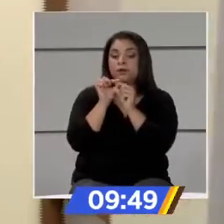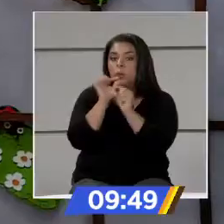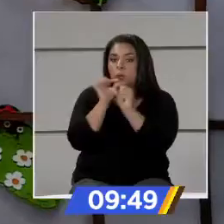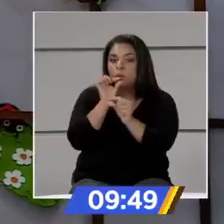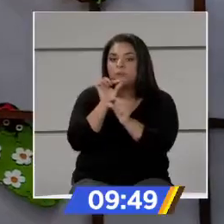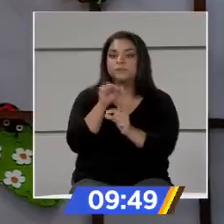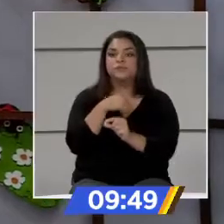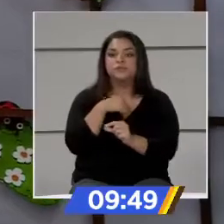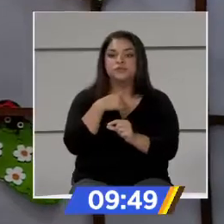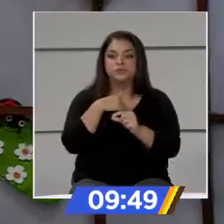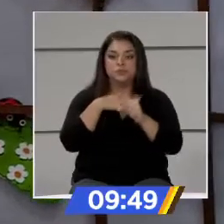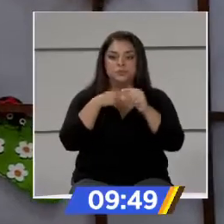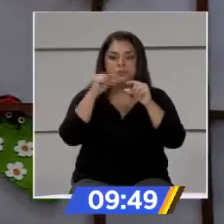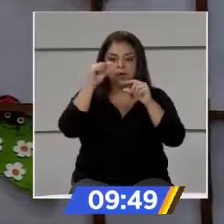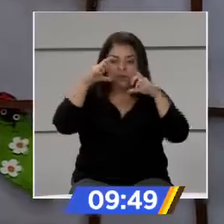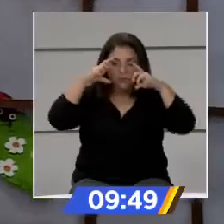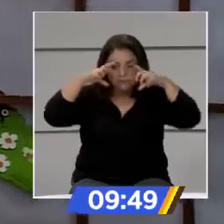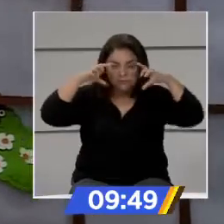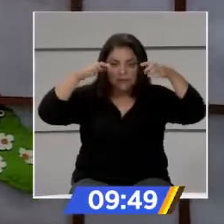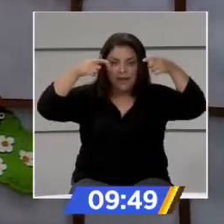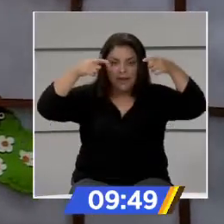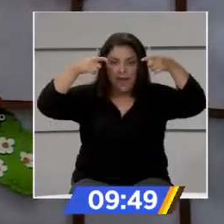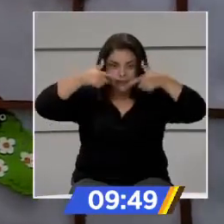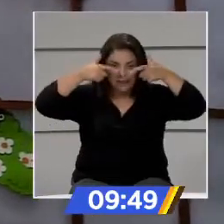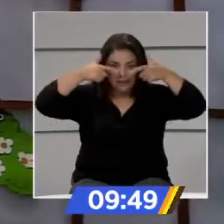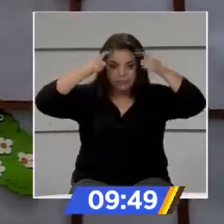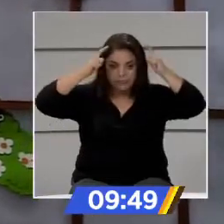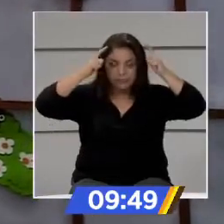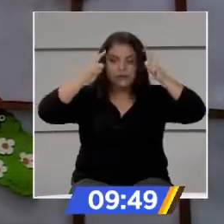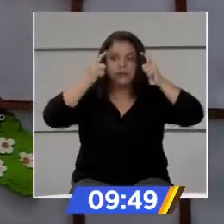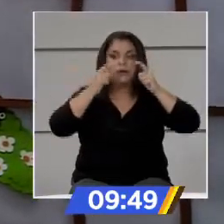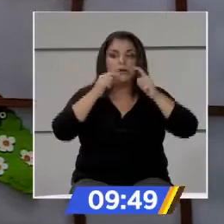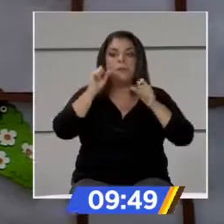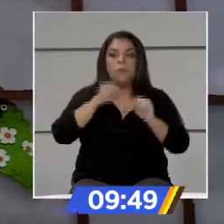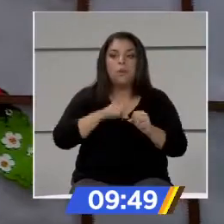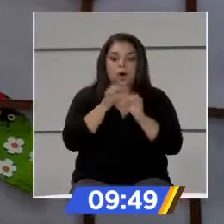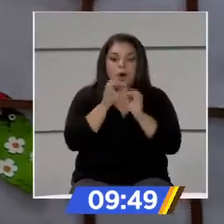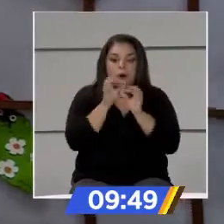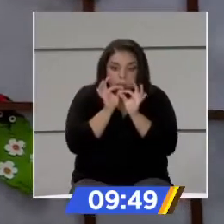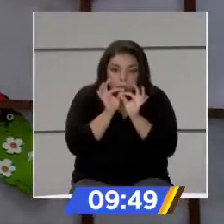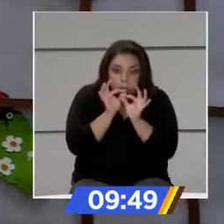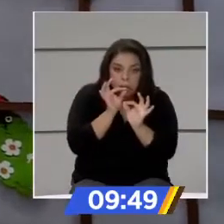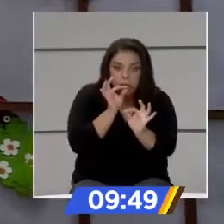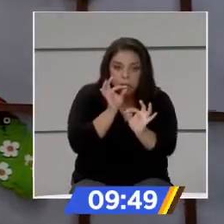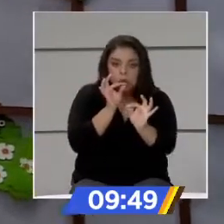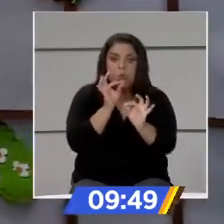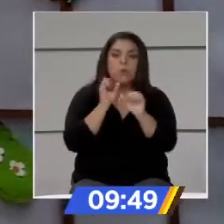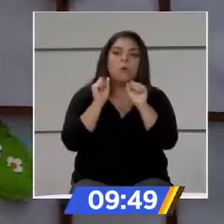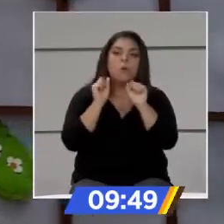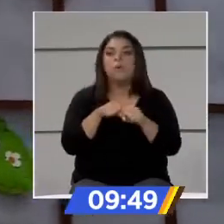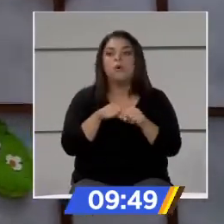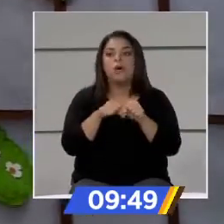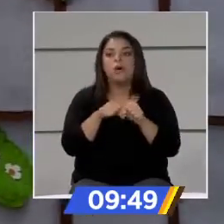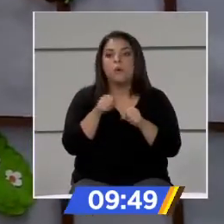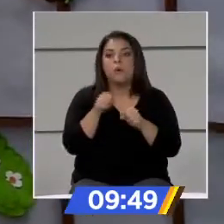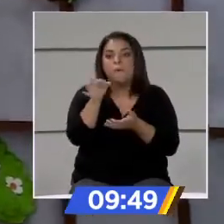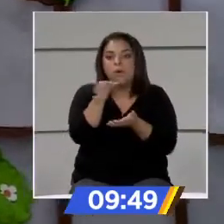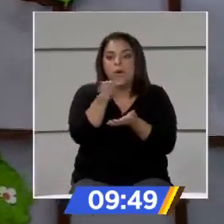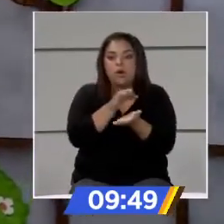un poquitillo la careta. Entonces, vamos a soplar. Pero podemos soplar o los bodoquitos que ya habíamos usado